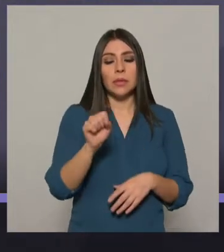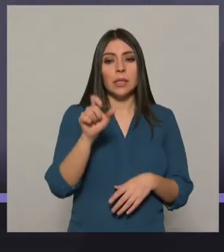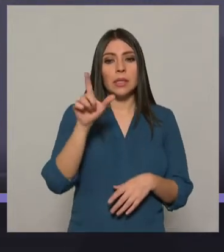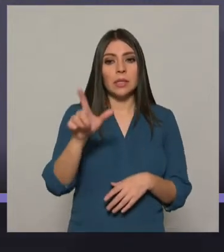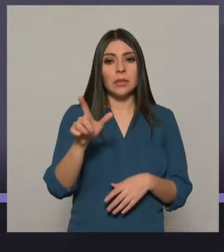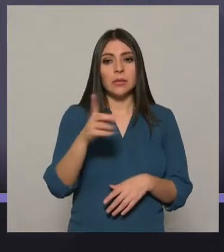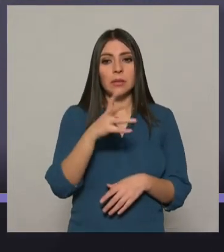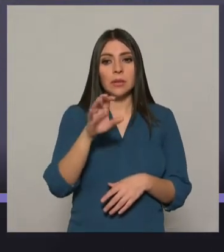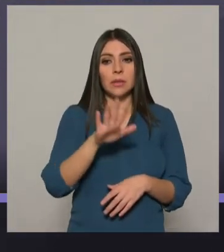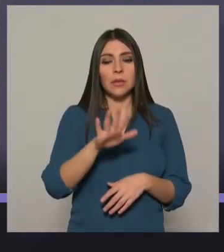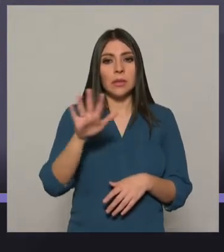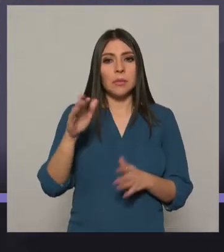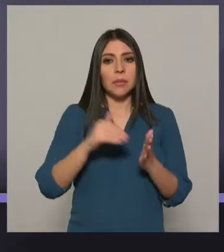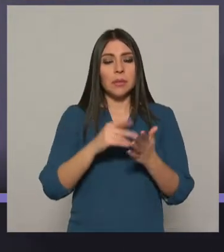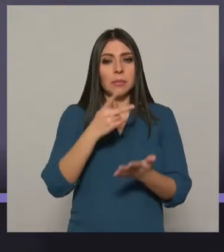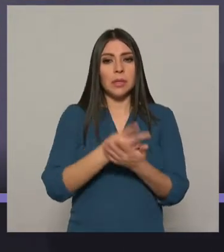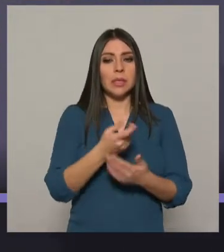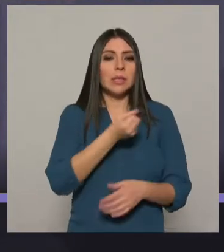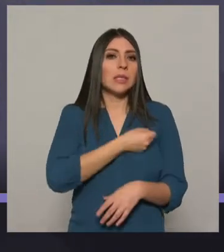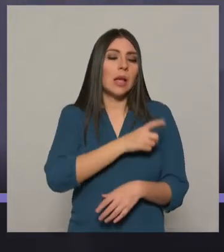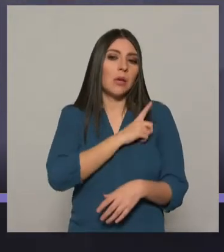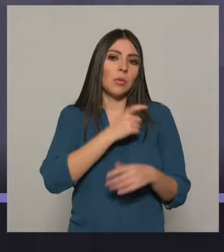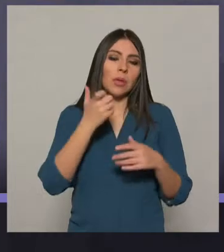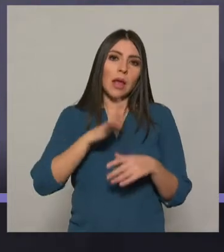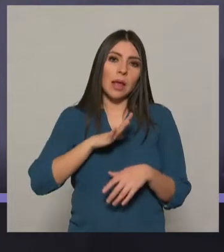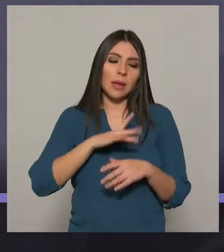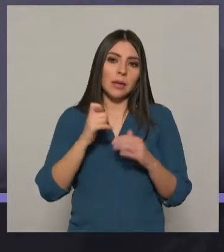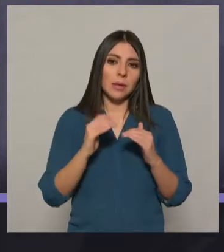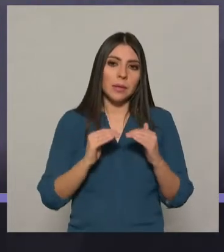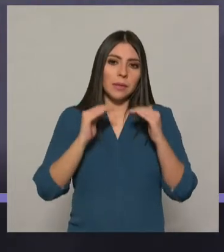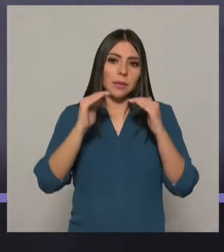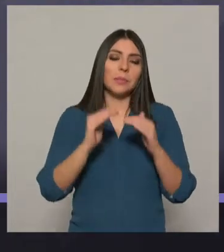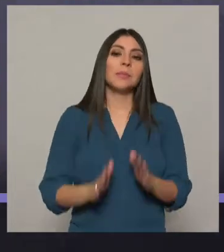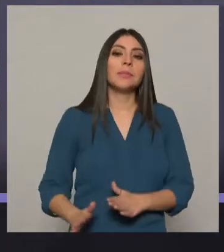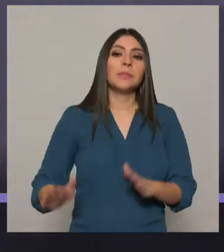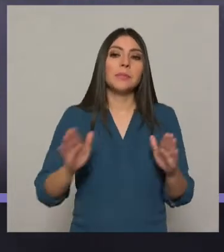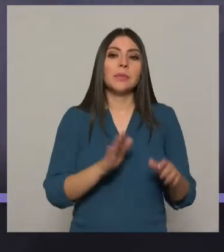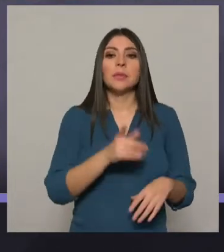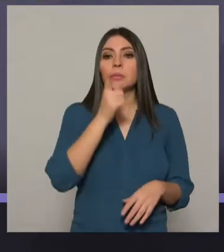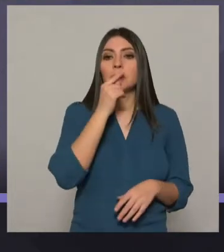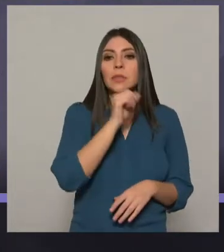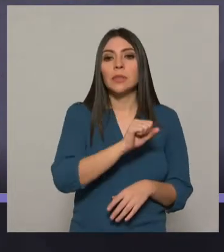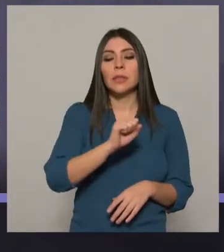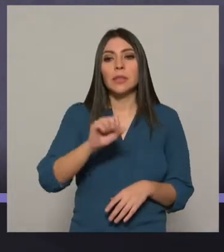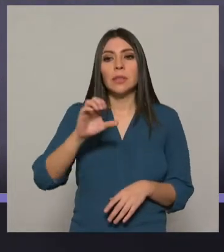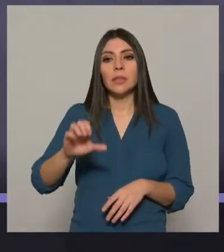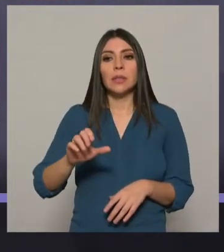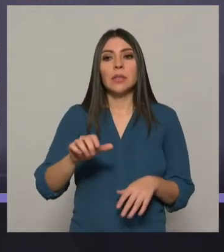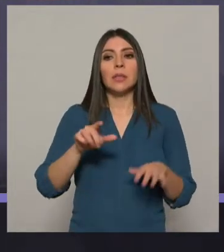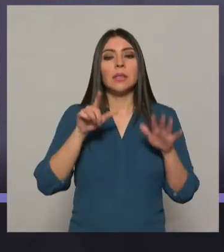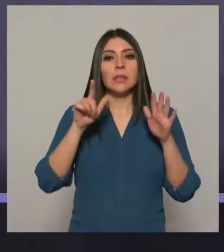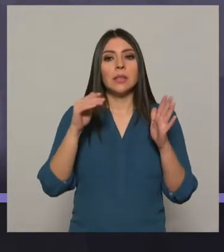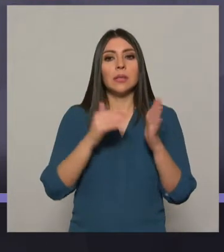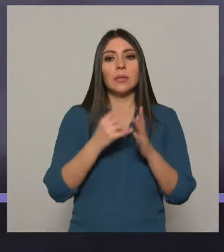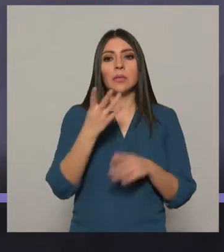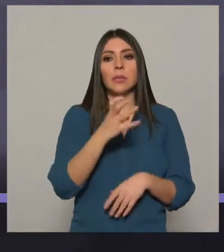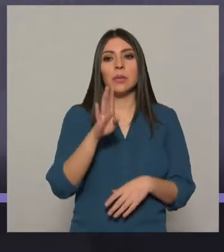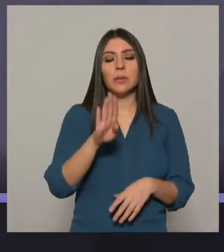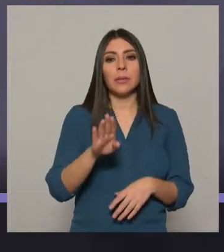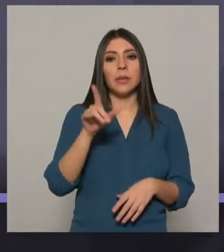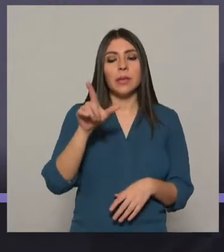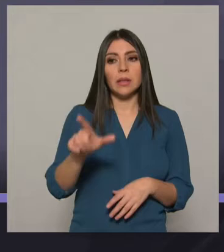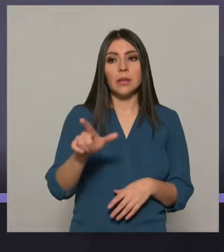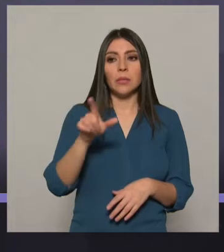11.367.045 millones de pesos. Entonces hay un incremento. Hay un incremento. En el caso de la Secretaría de Seguridad Ciudadana, de